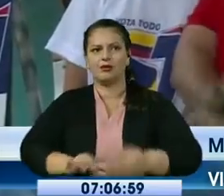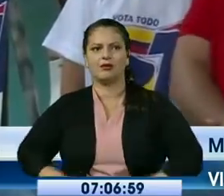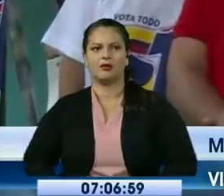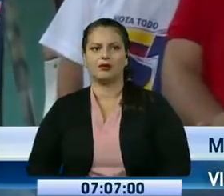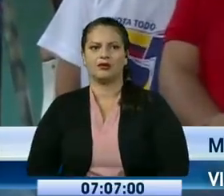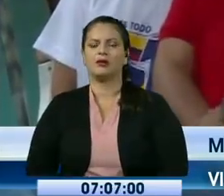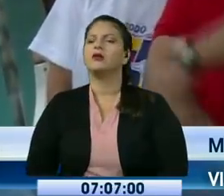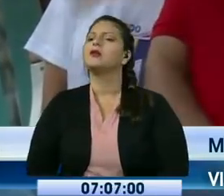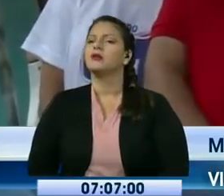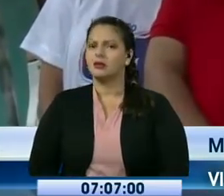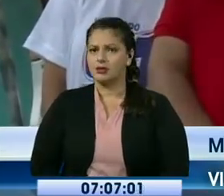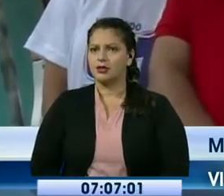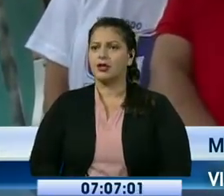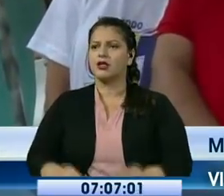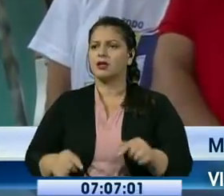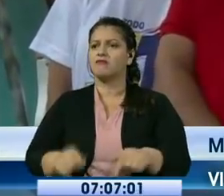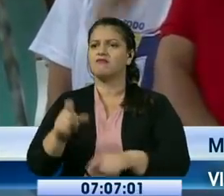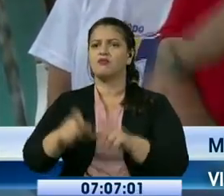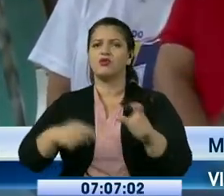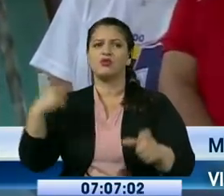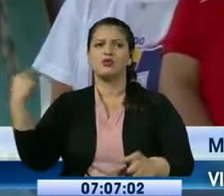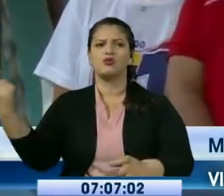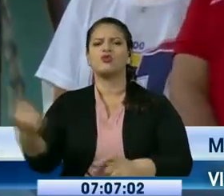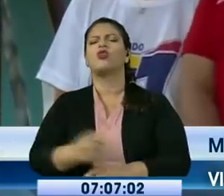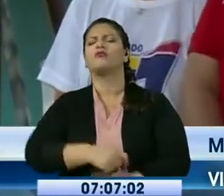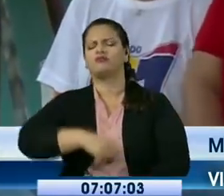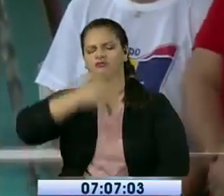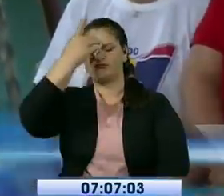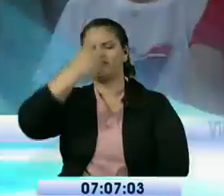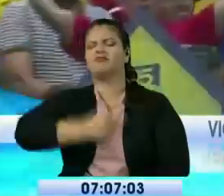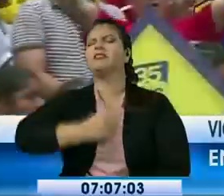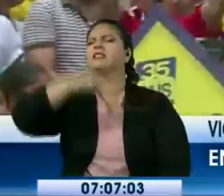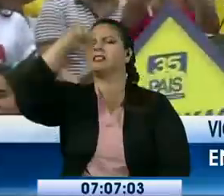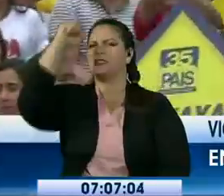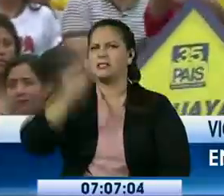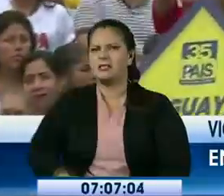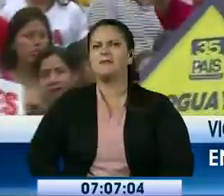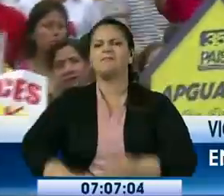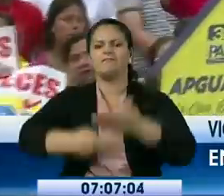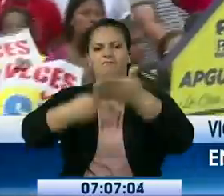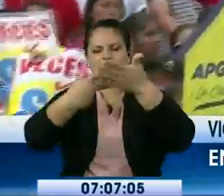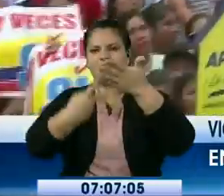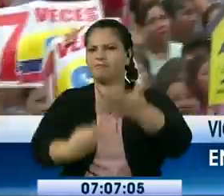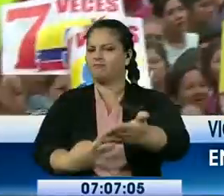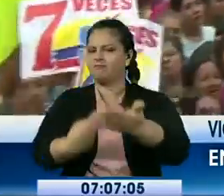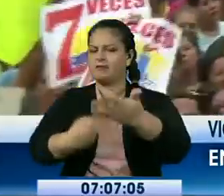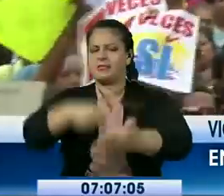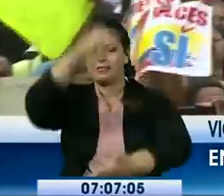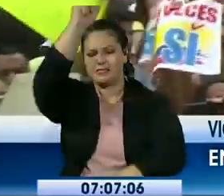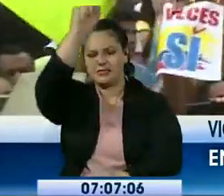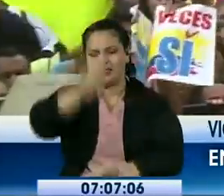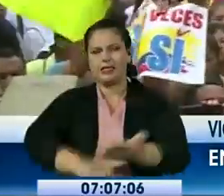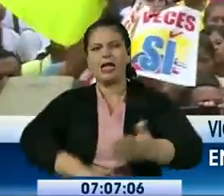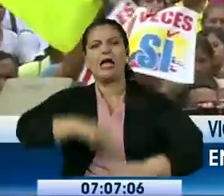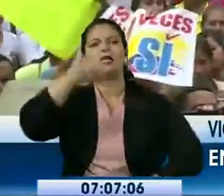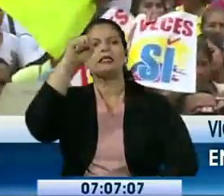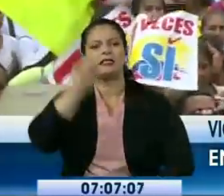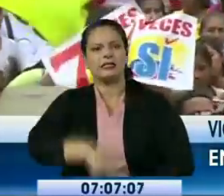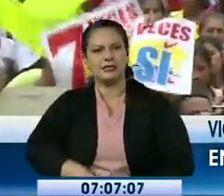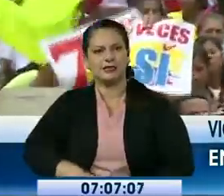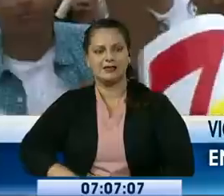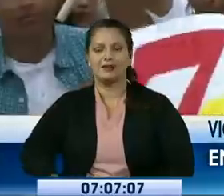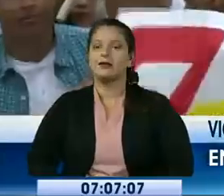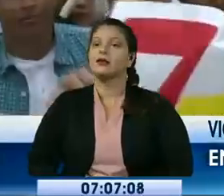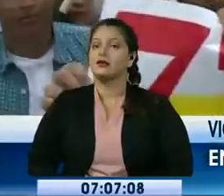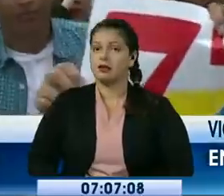en su inmensa mayoría, le dice 7 veces sí. La vicepresidenta recorrerá otros cantones en lo que queda de